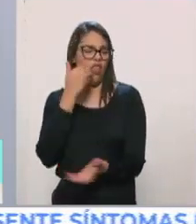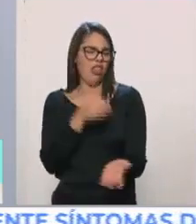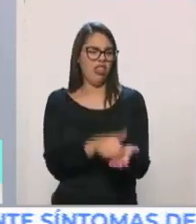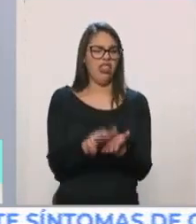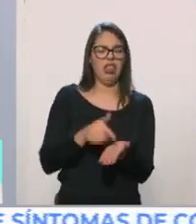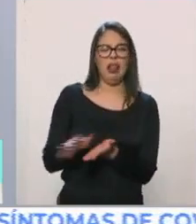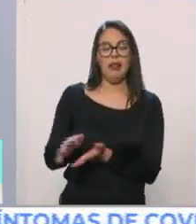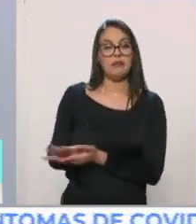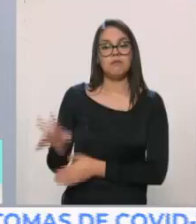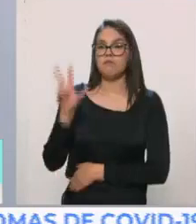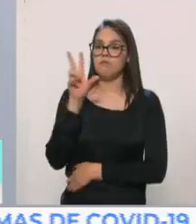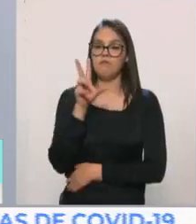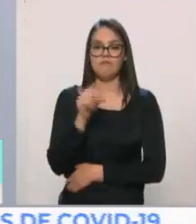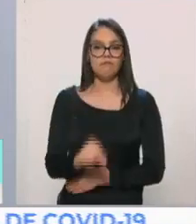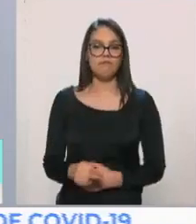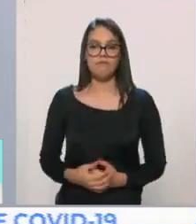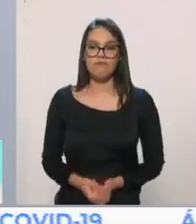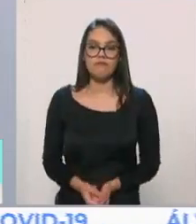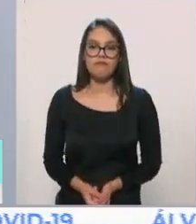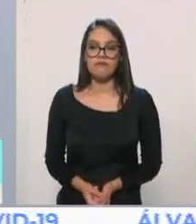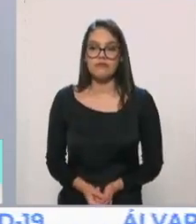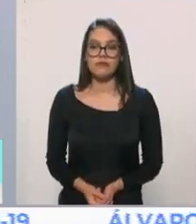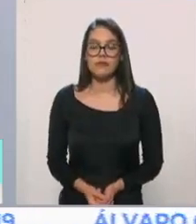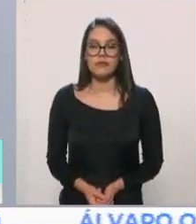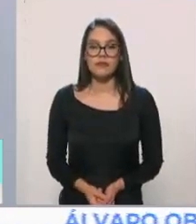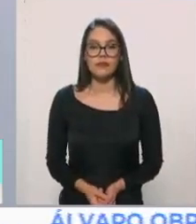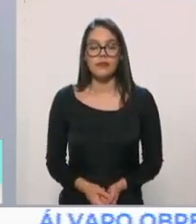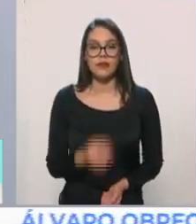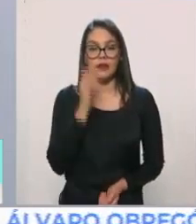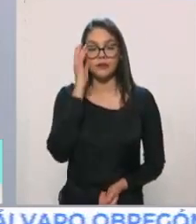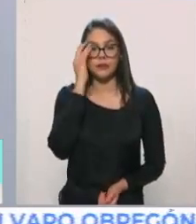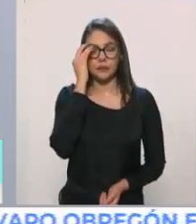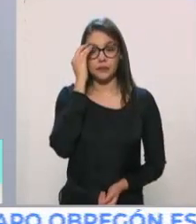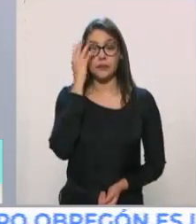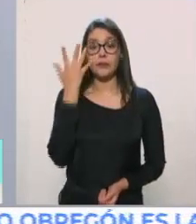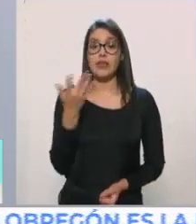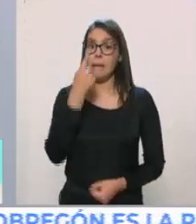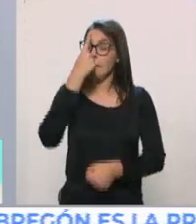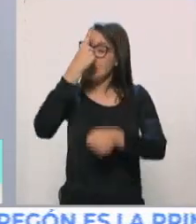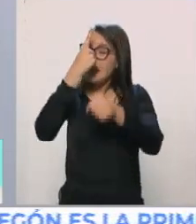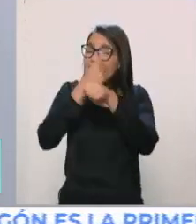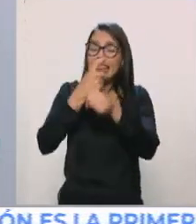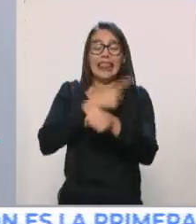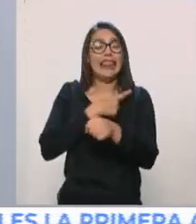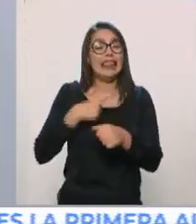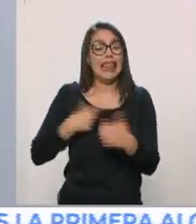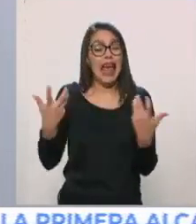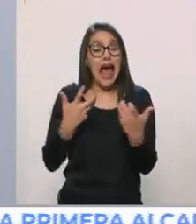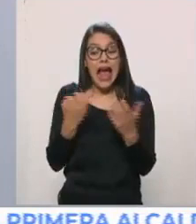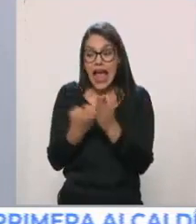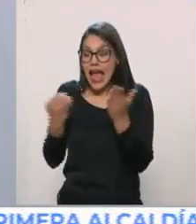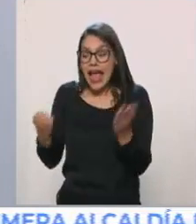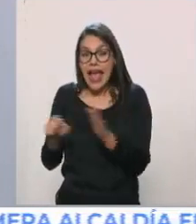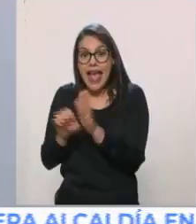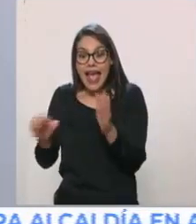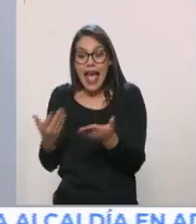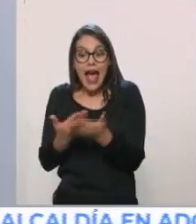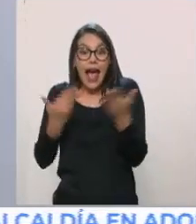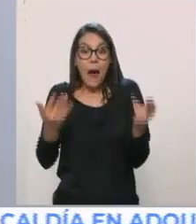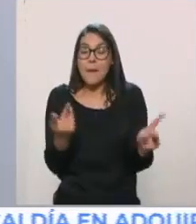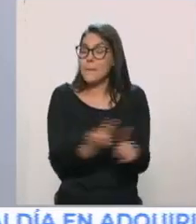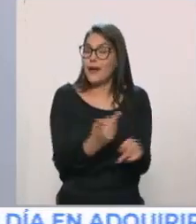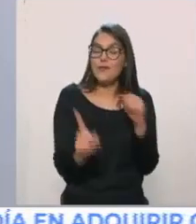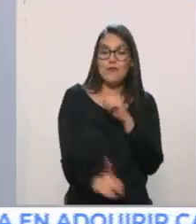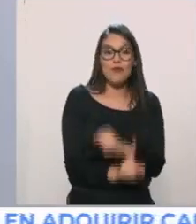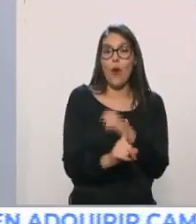porque lo primero que tiene que hacer una gran empresa en estos momentos es solidarizarse